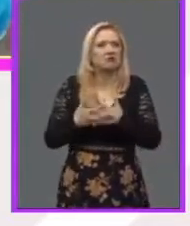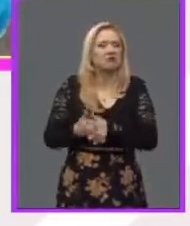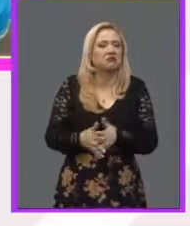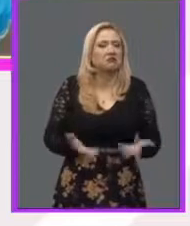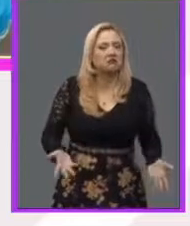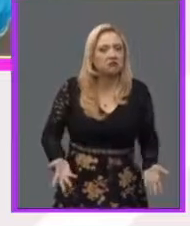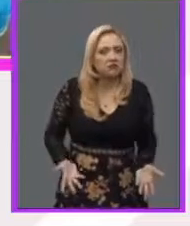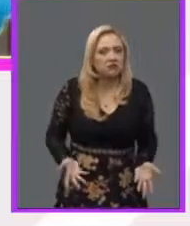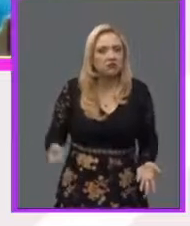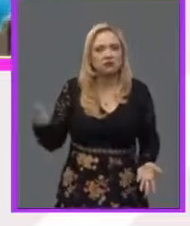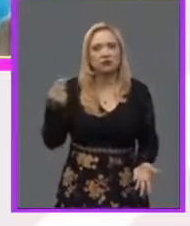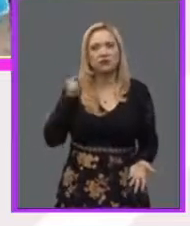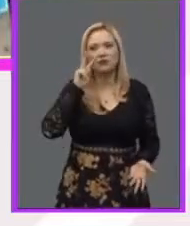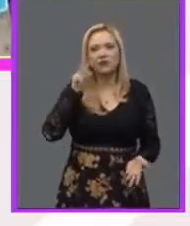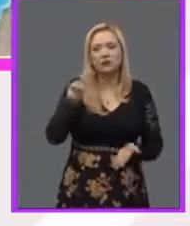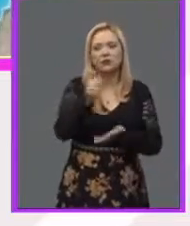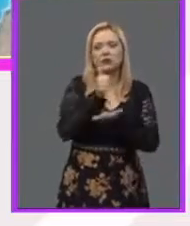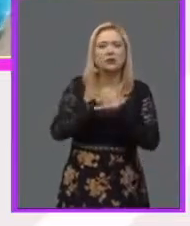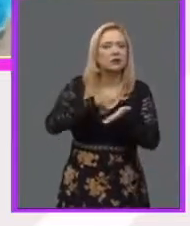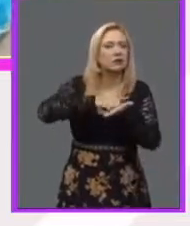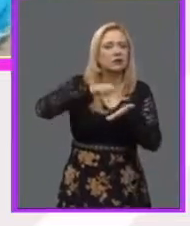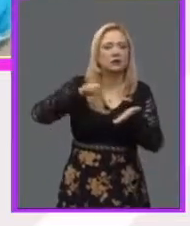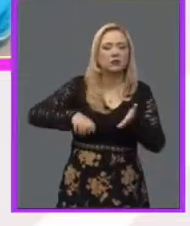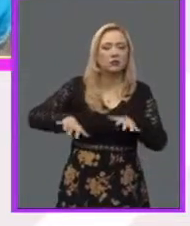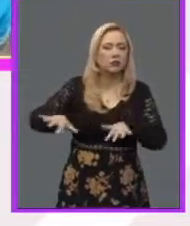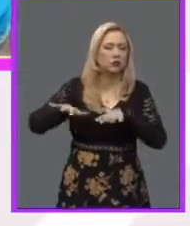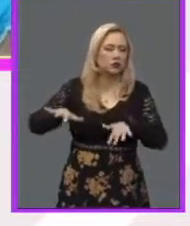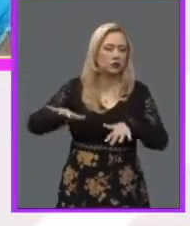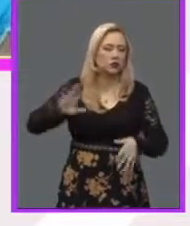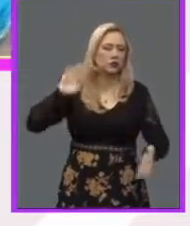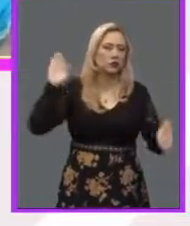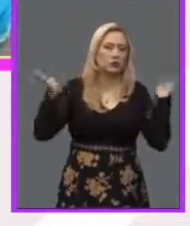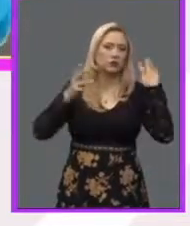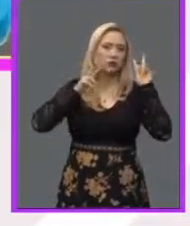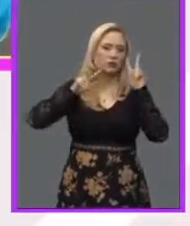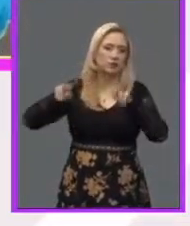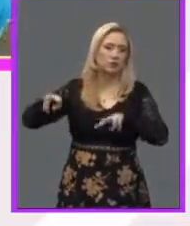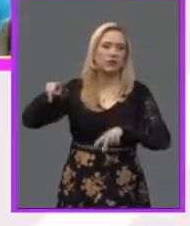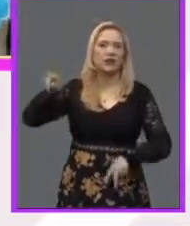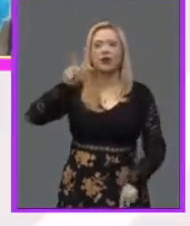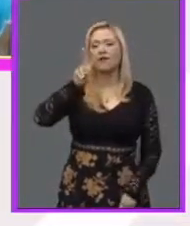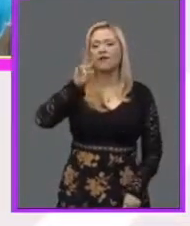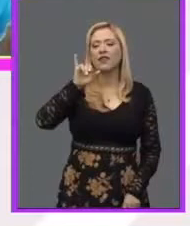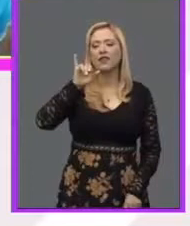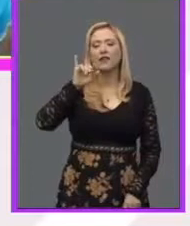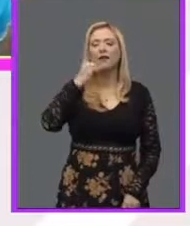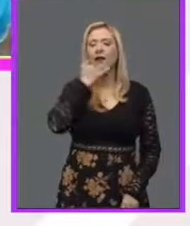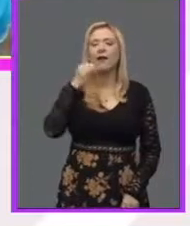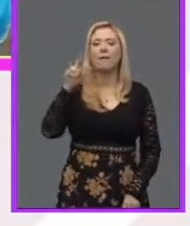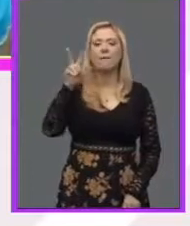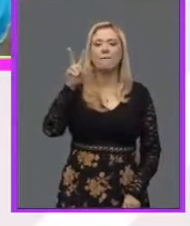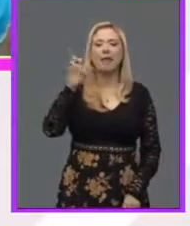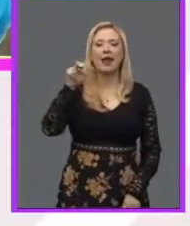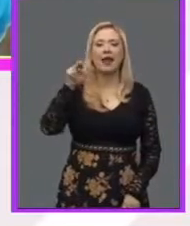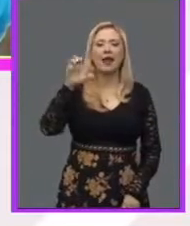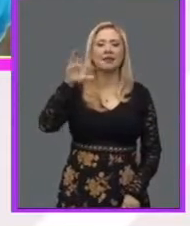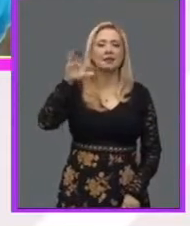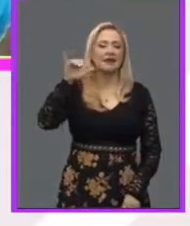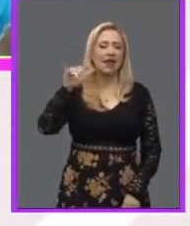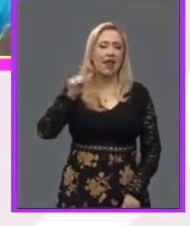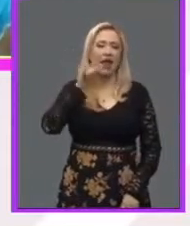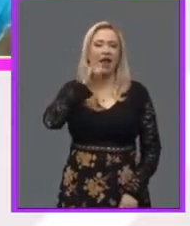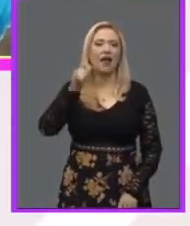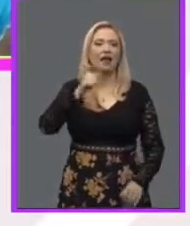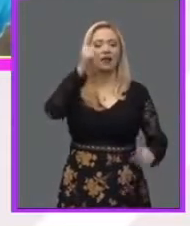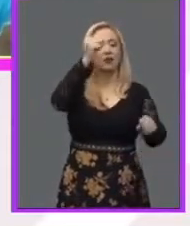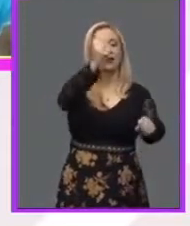genera también otros efectos en las ciudades. El ejemplo más paradigmático a nivel mundial es Viena, ¿no? En Venecia, perdón. Que Venecia,